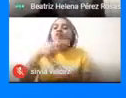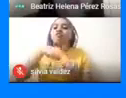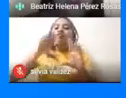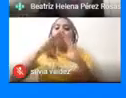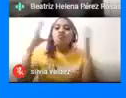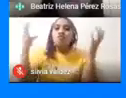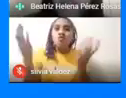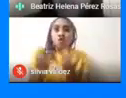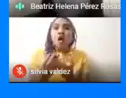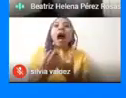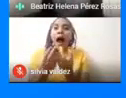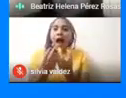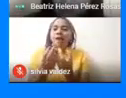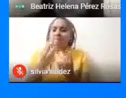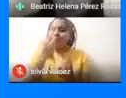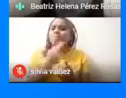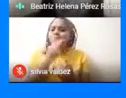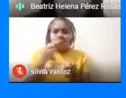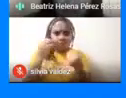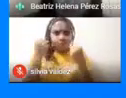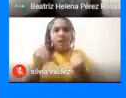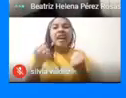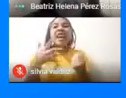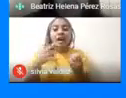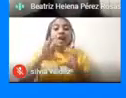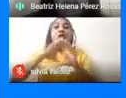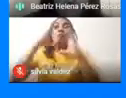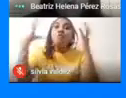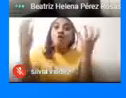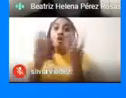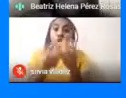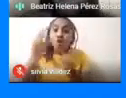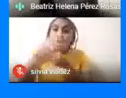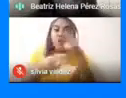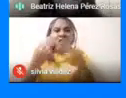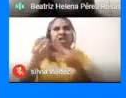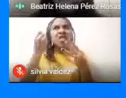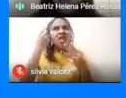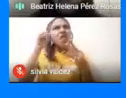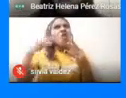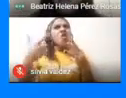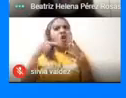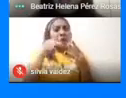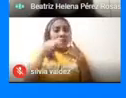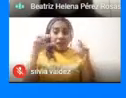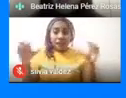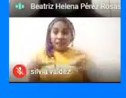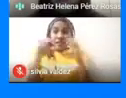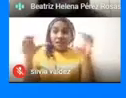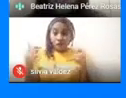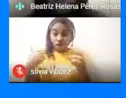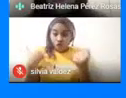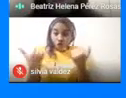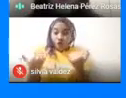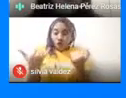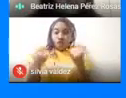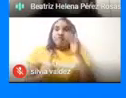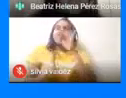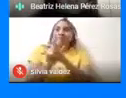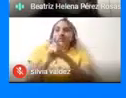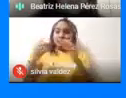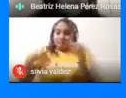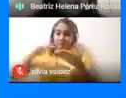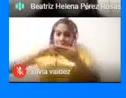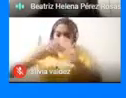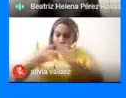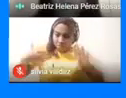global y de unos compromisos en el planeta, de entender cómo esta actividad que hoy está surgiendo en mi comunidad,